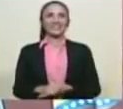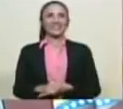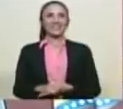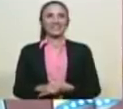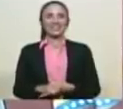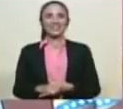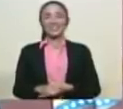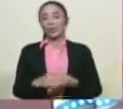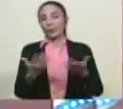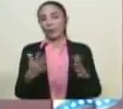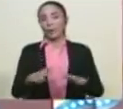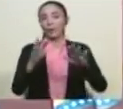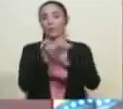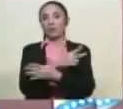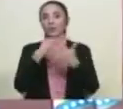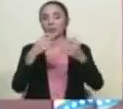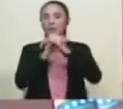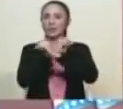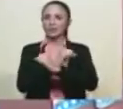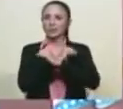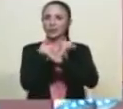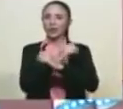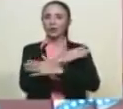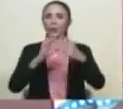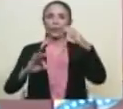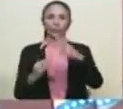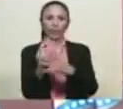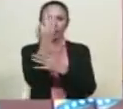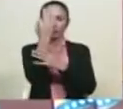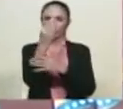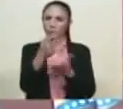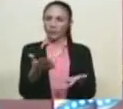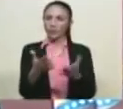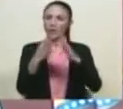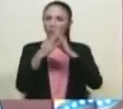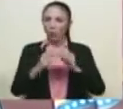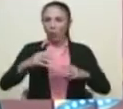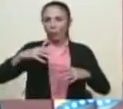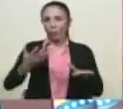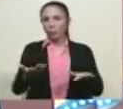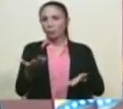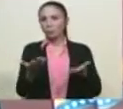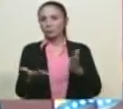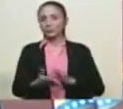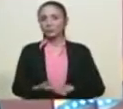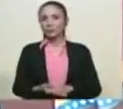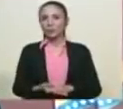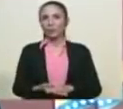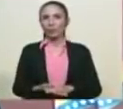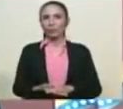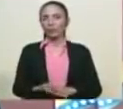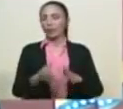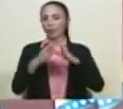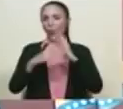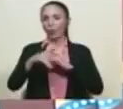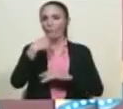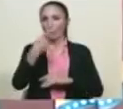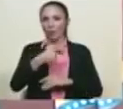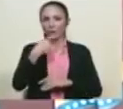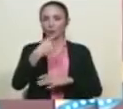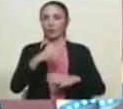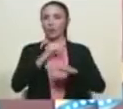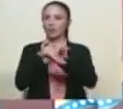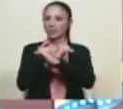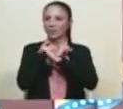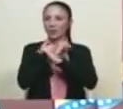Más de 17 sindicatos y federaciones de todas las corrientes políticas,